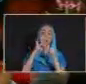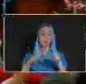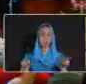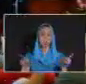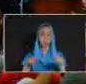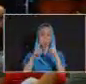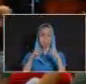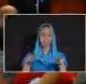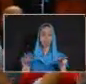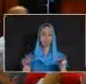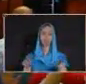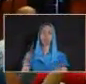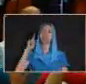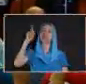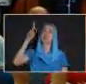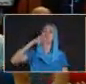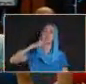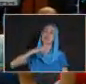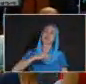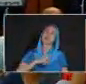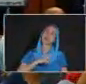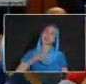Tú eres nuestro refugio.